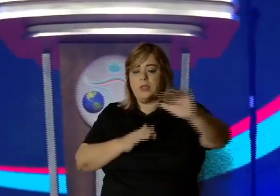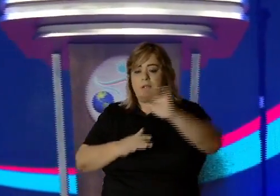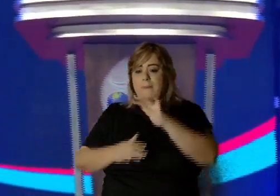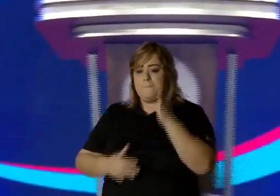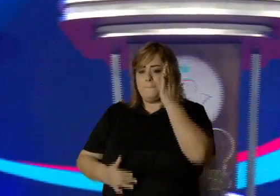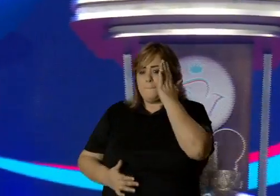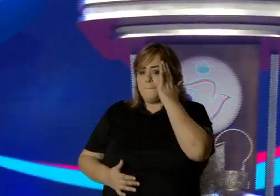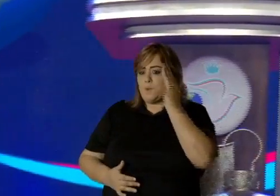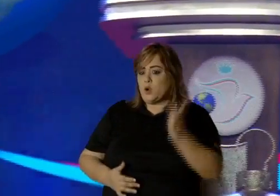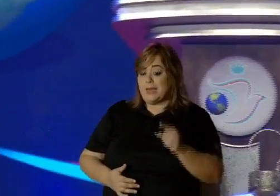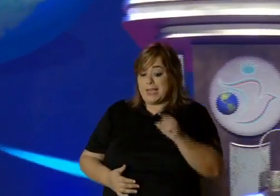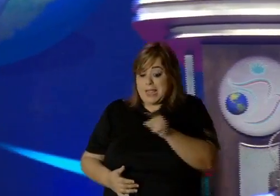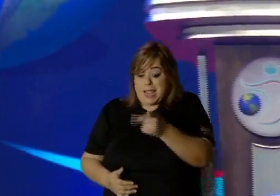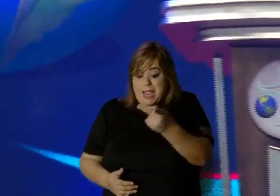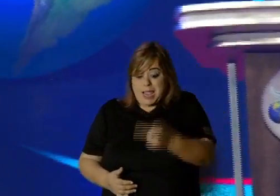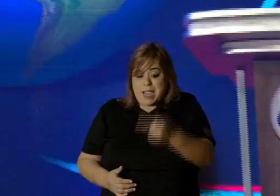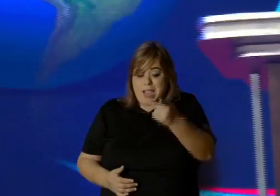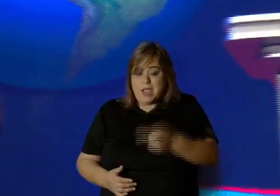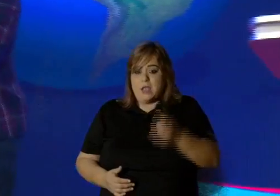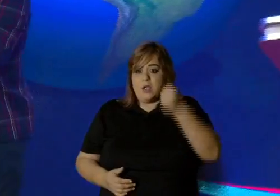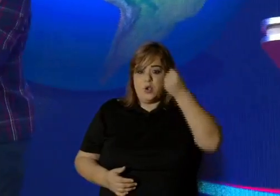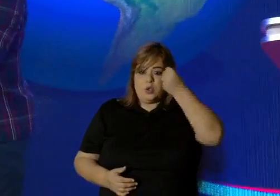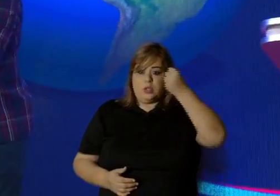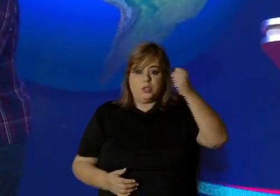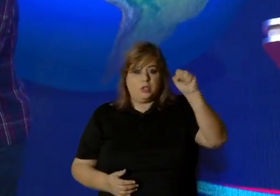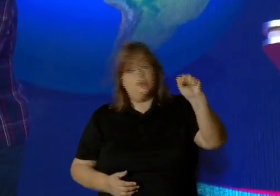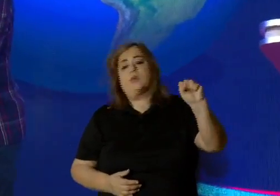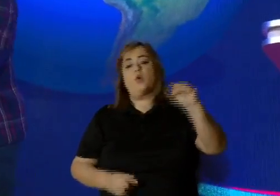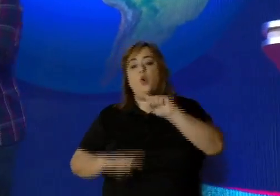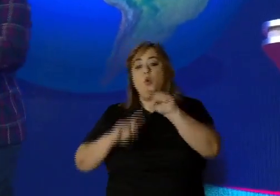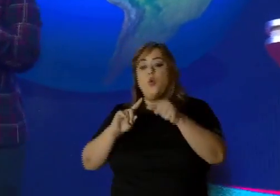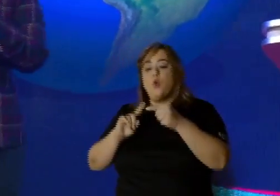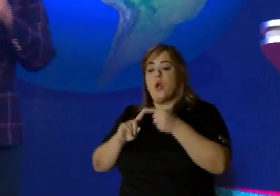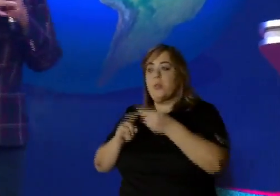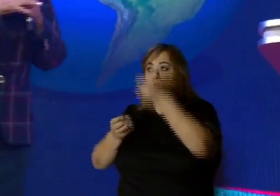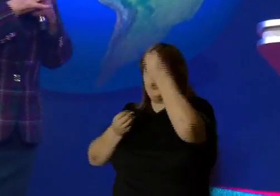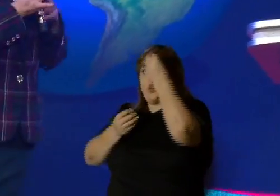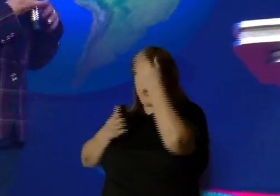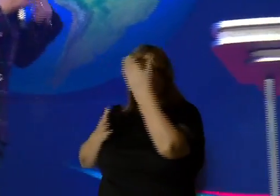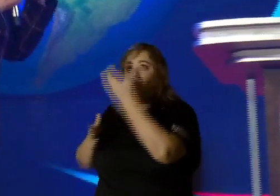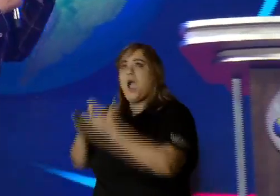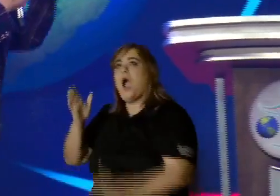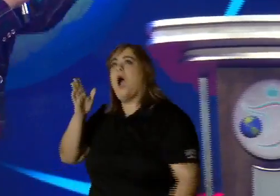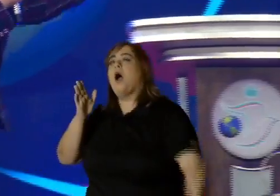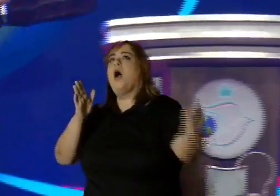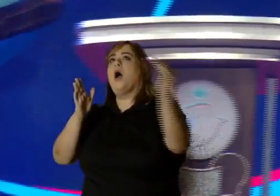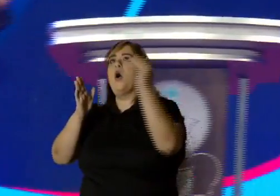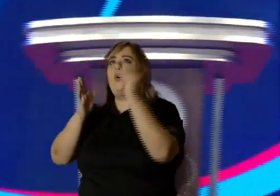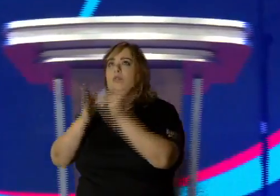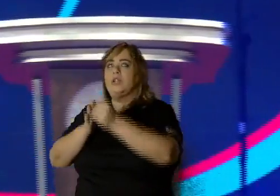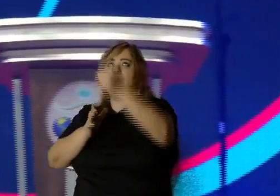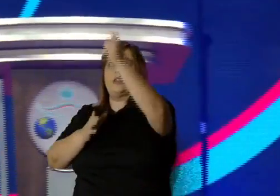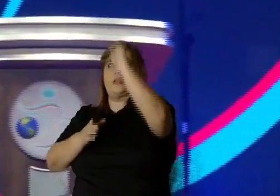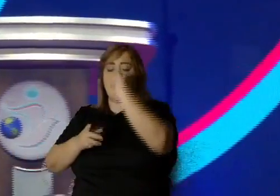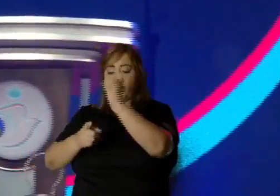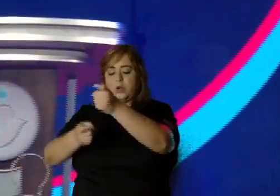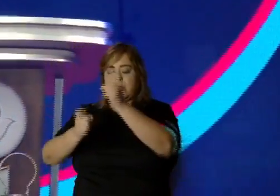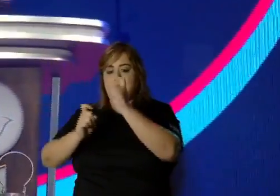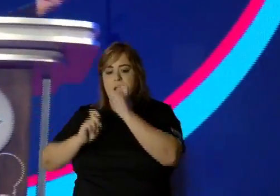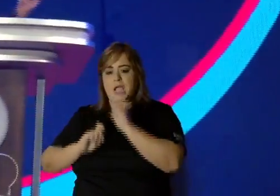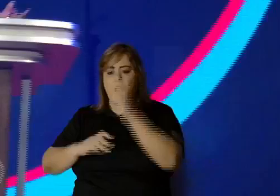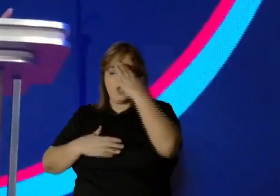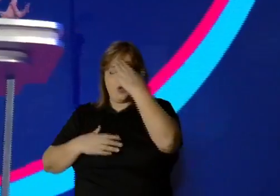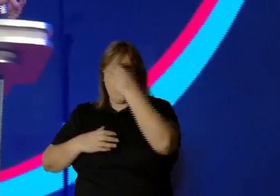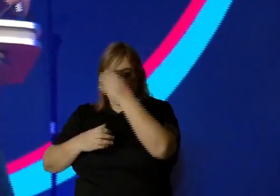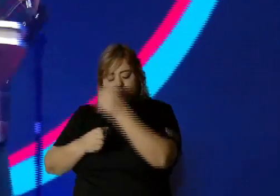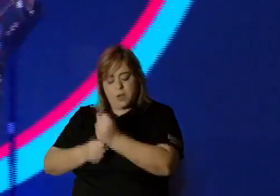la desobediencia. Pero la obediencia te restituye a esa gloria, a vivir confiadamente, a vivir en